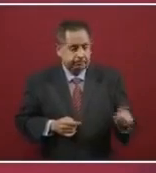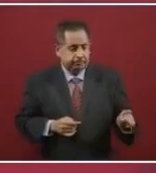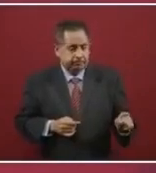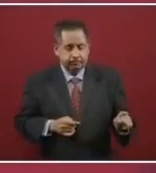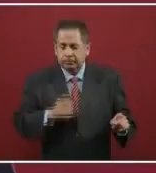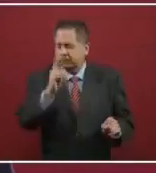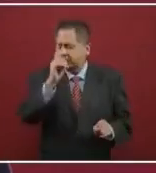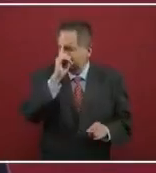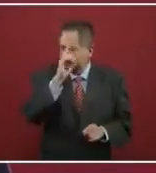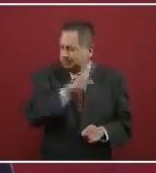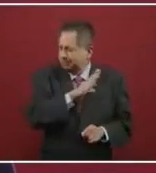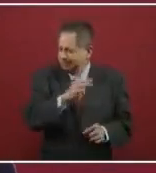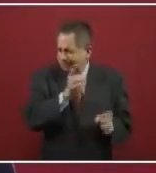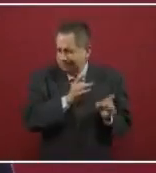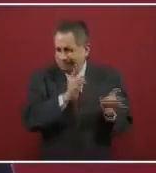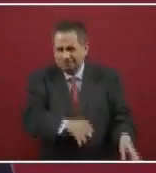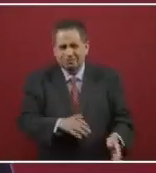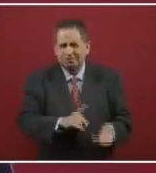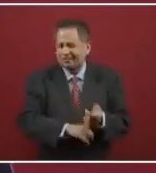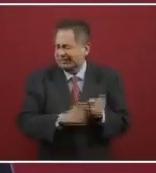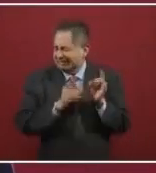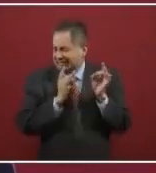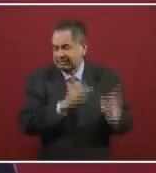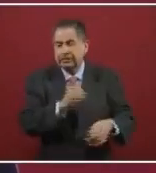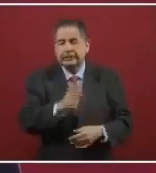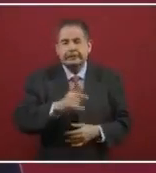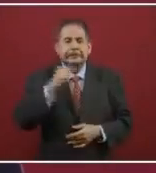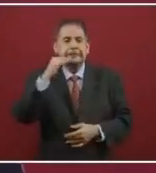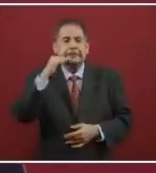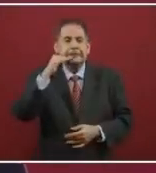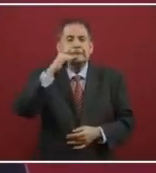rechazo, detesto, es la hipocresía.